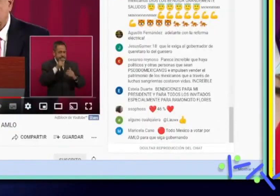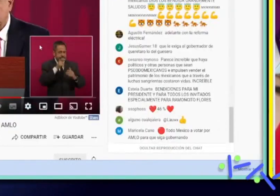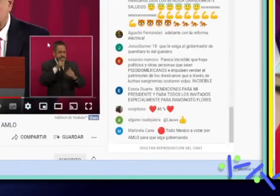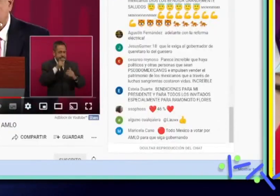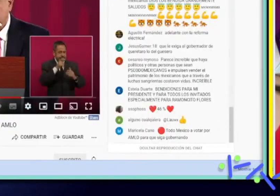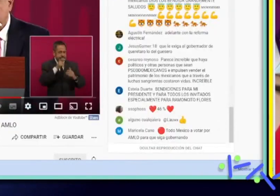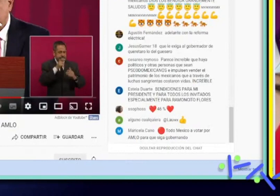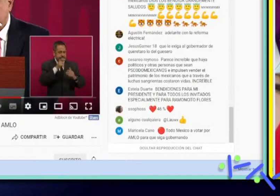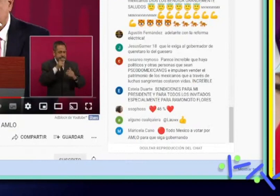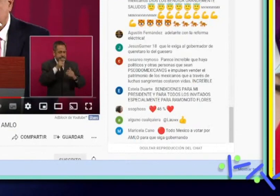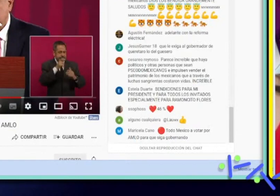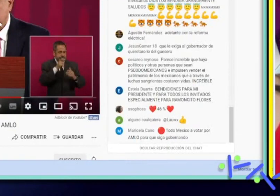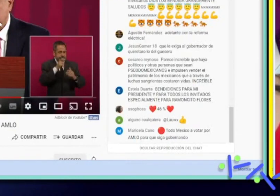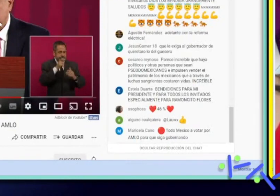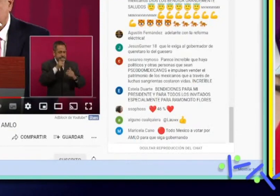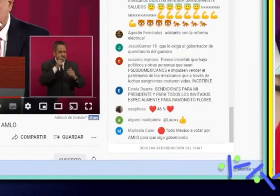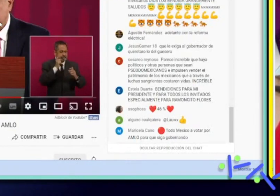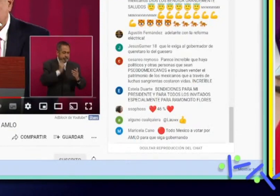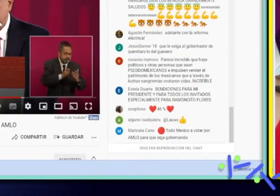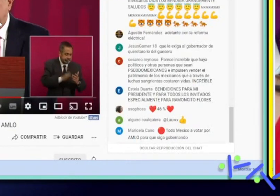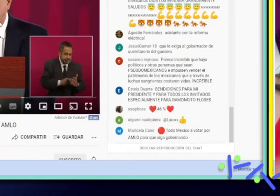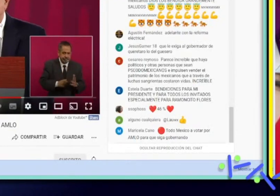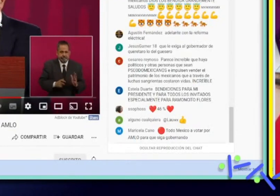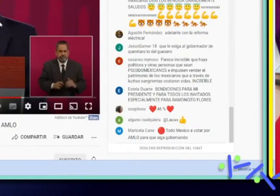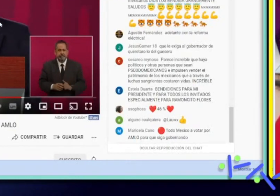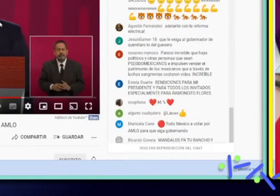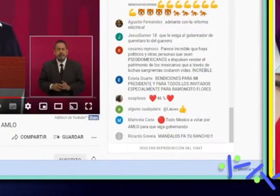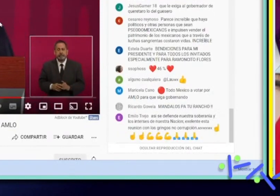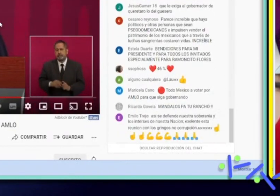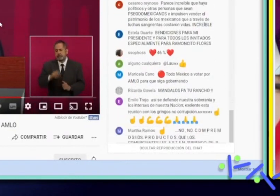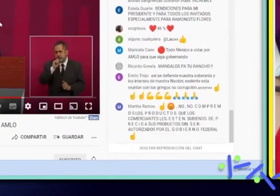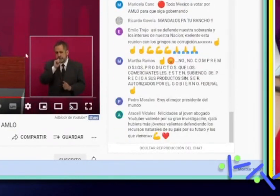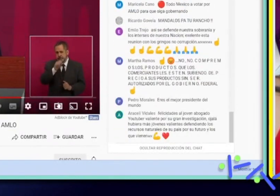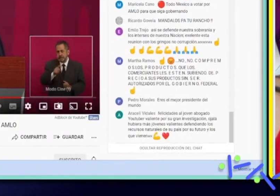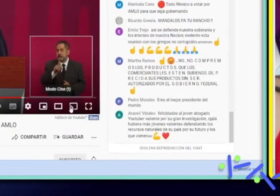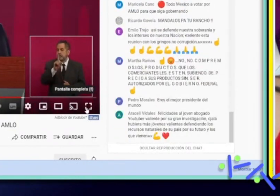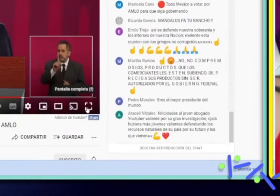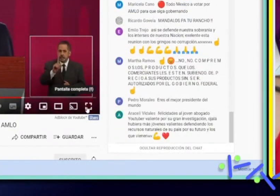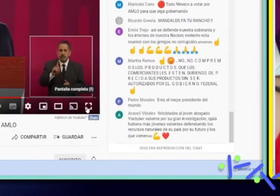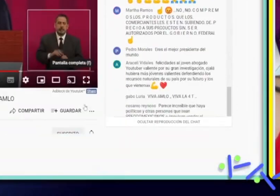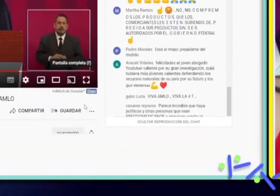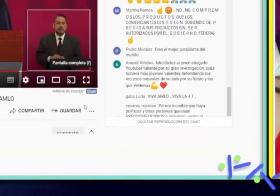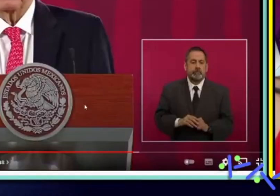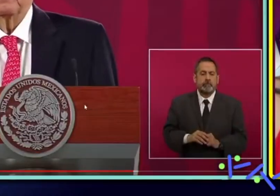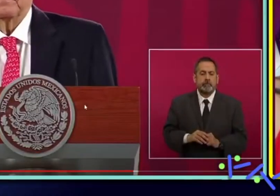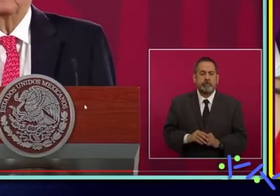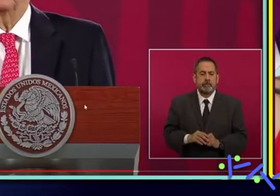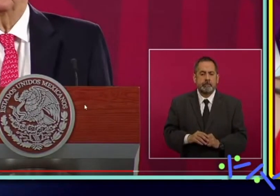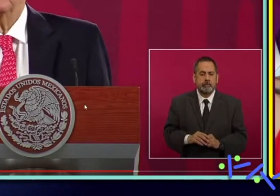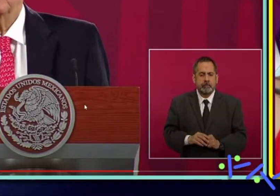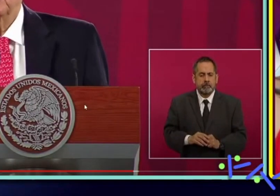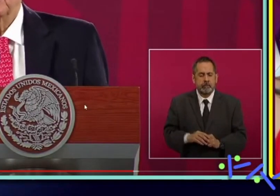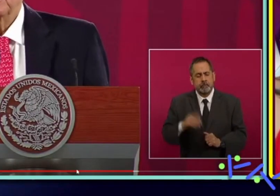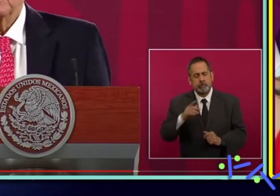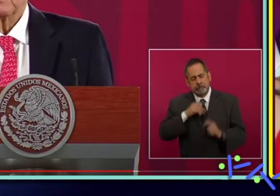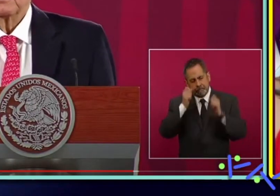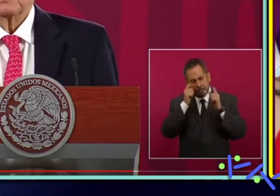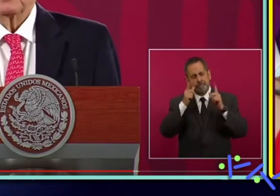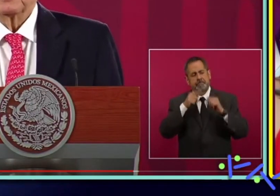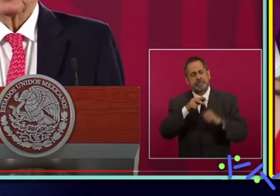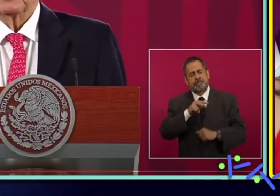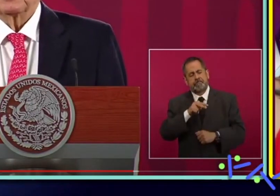escuchar, y dice así. Y hubo también algo que me llamó la atención,